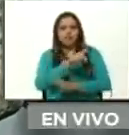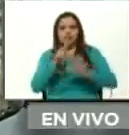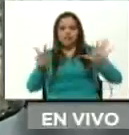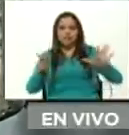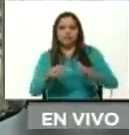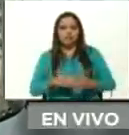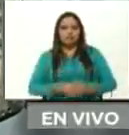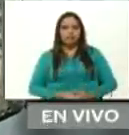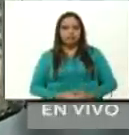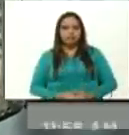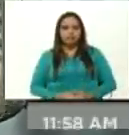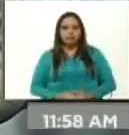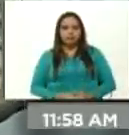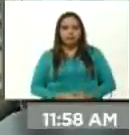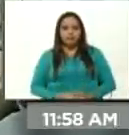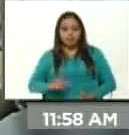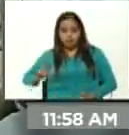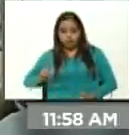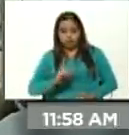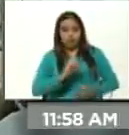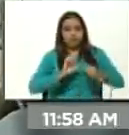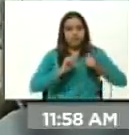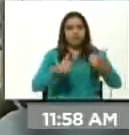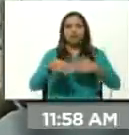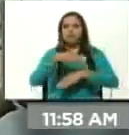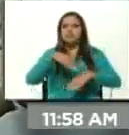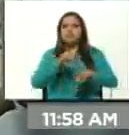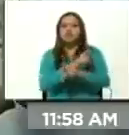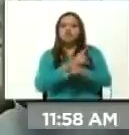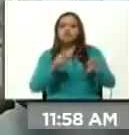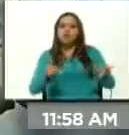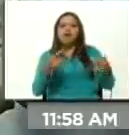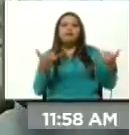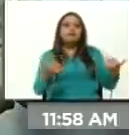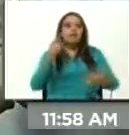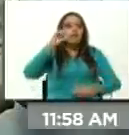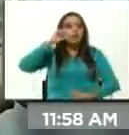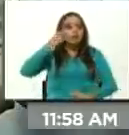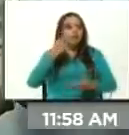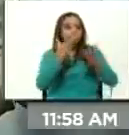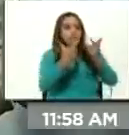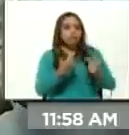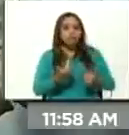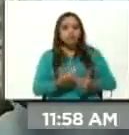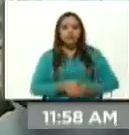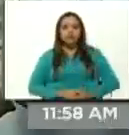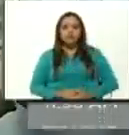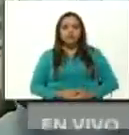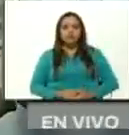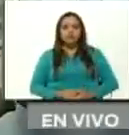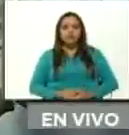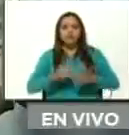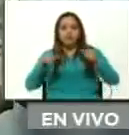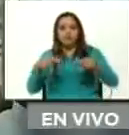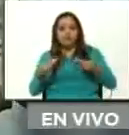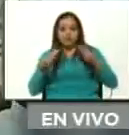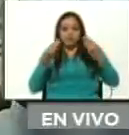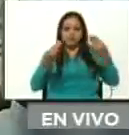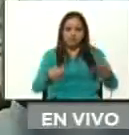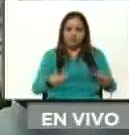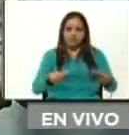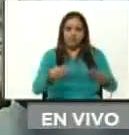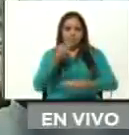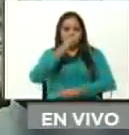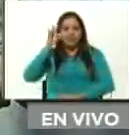2017. Desde nuestra llegada al Ministerio Público, y es bueno recordar esta cifra, que también se la entregamos al fiscal